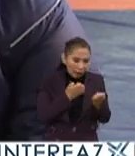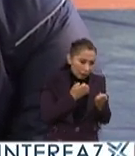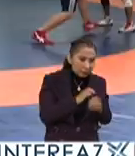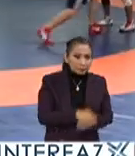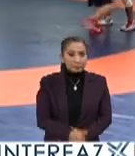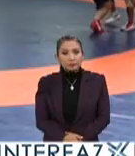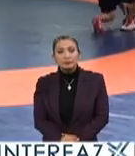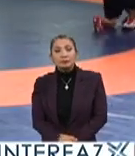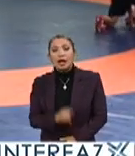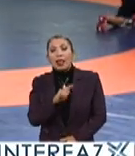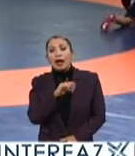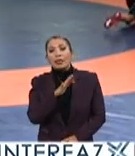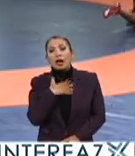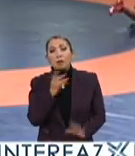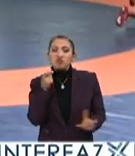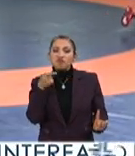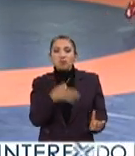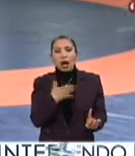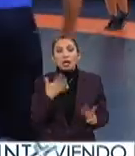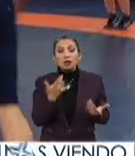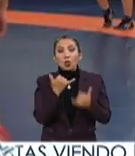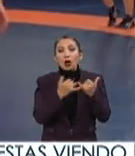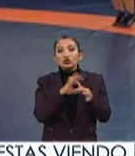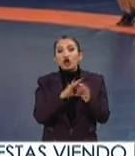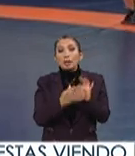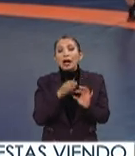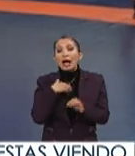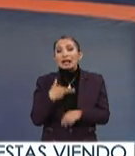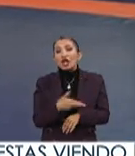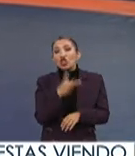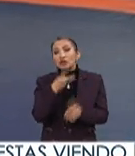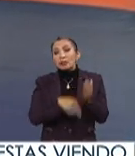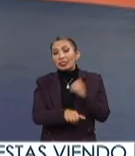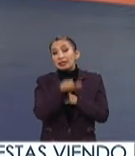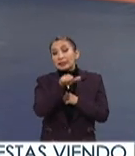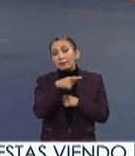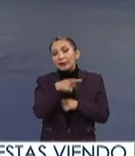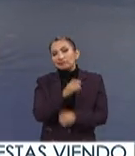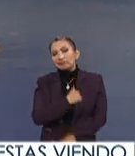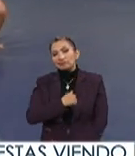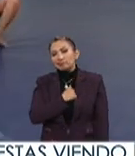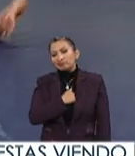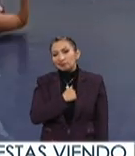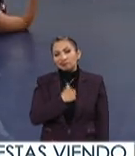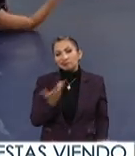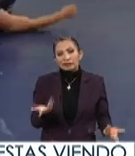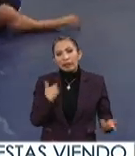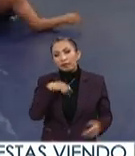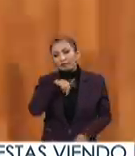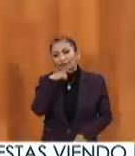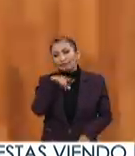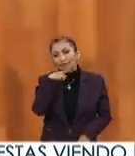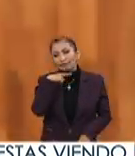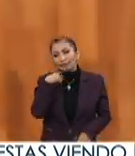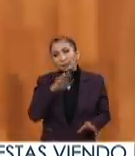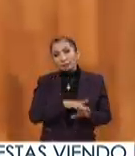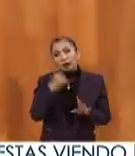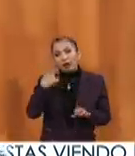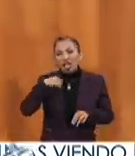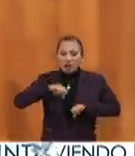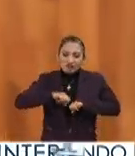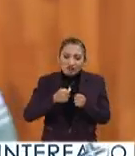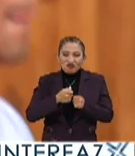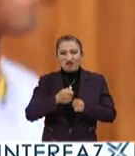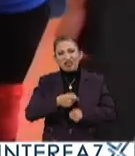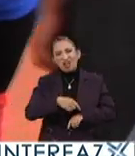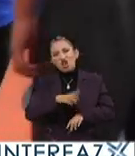entrenamiento. Alejandra tenía como objetivo llegar a los Juegos Olímpicos de Río 2016, pero desafortunadamente vio frustrado su sueño por una lesión en